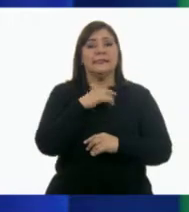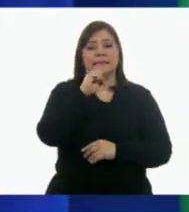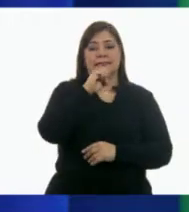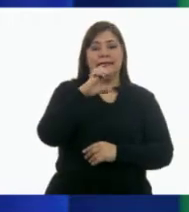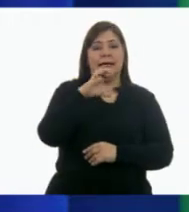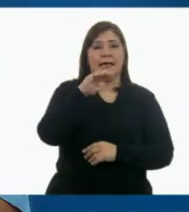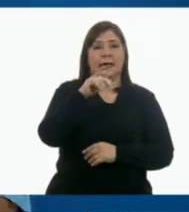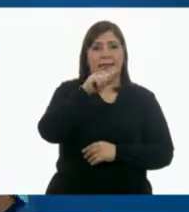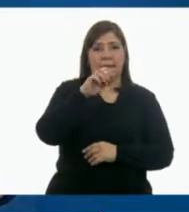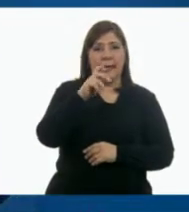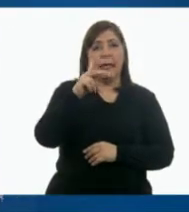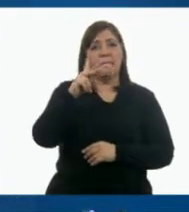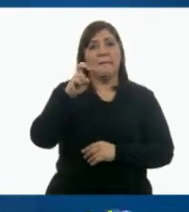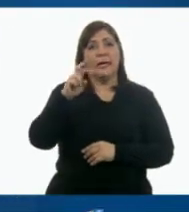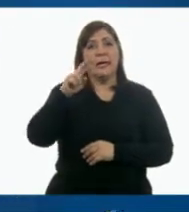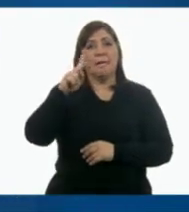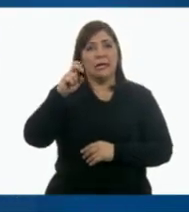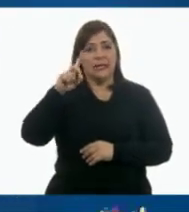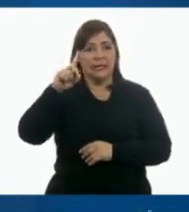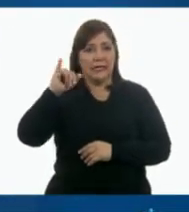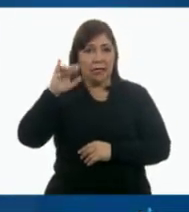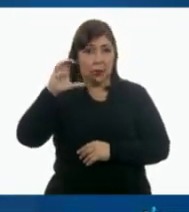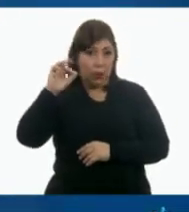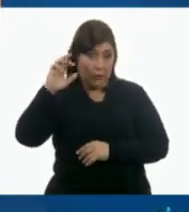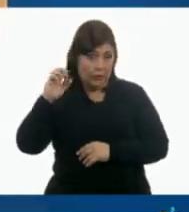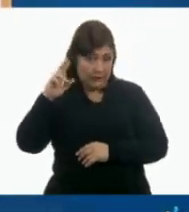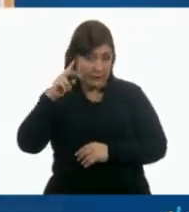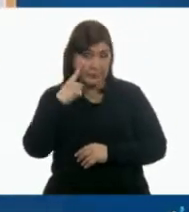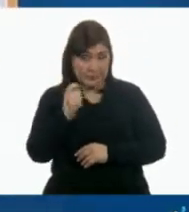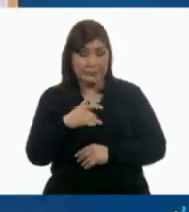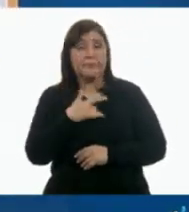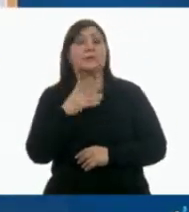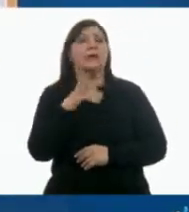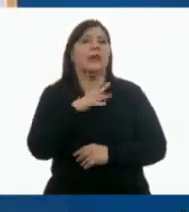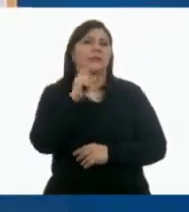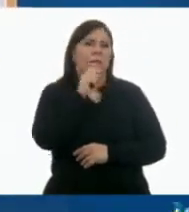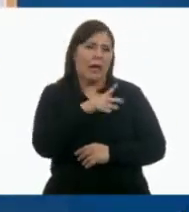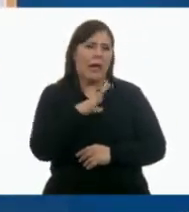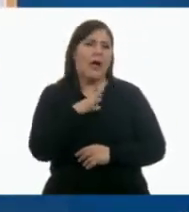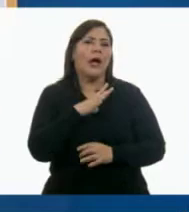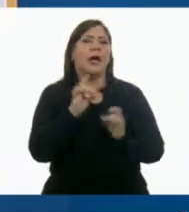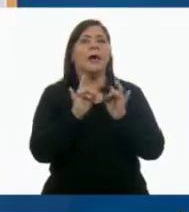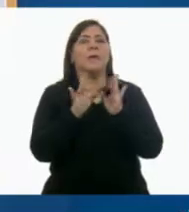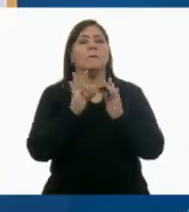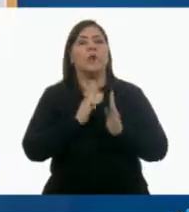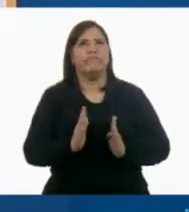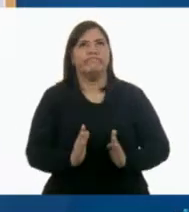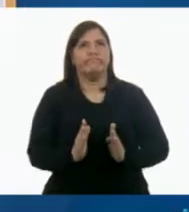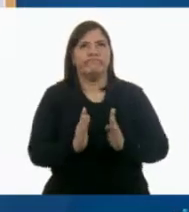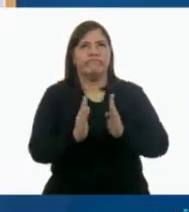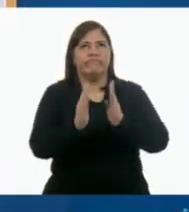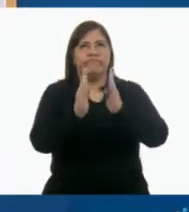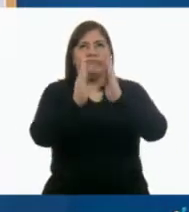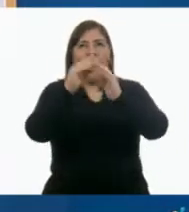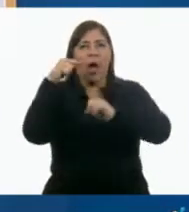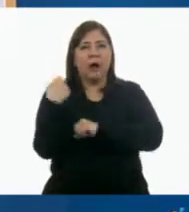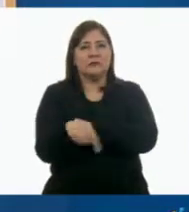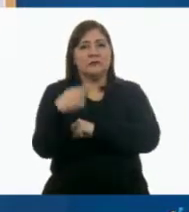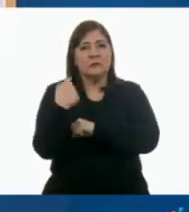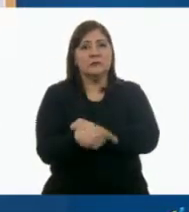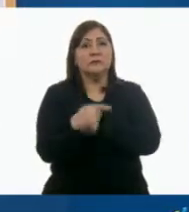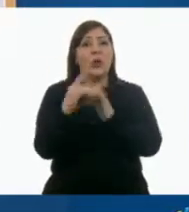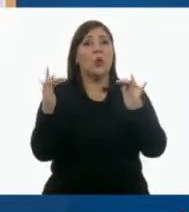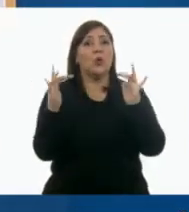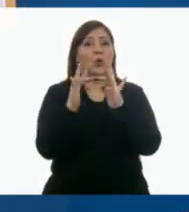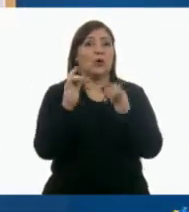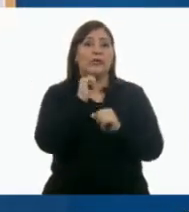secantes perpendiculares, ¿verdad? También vimos que existen líneas que pueden prolongarse de manera infinita y que jamás se